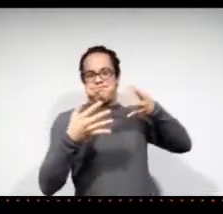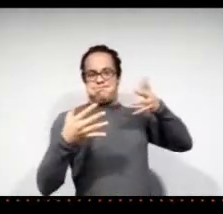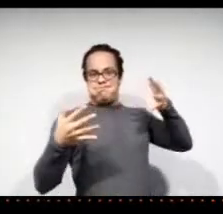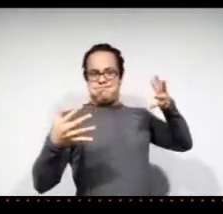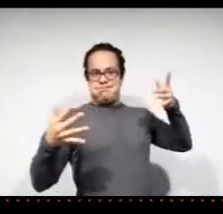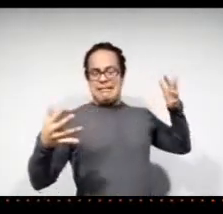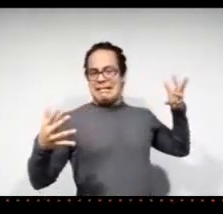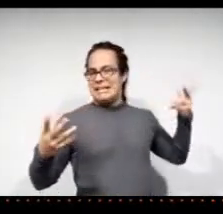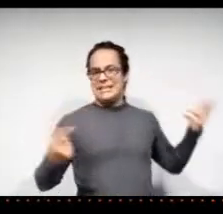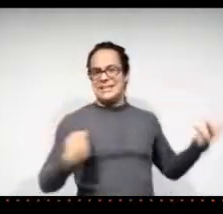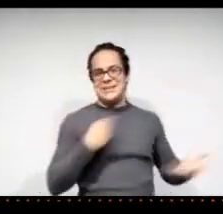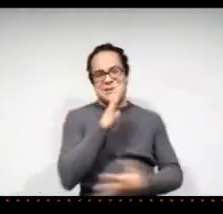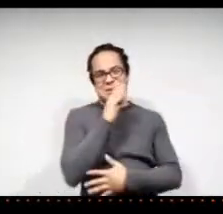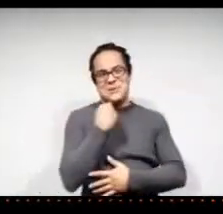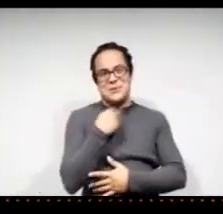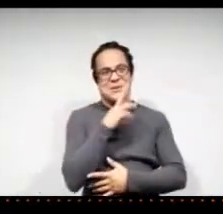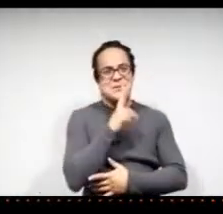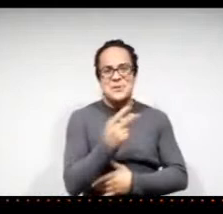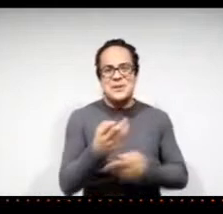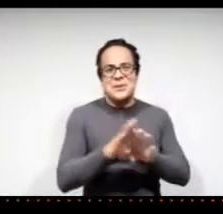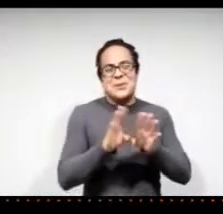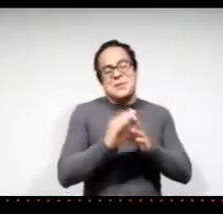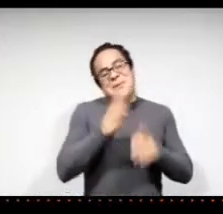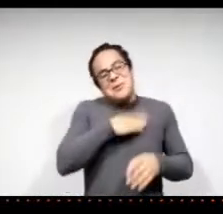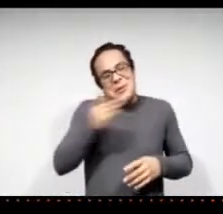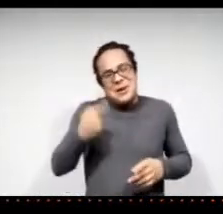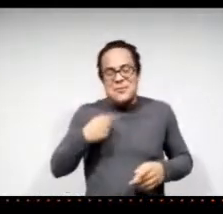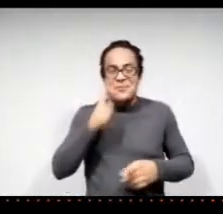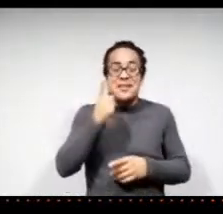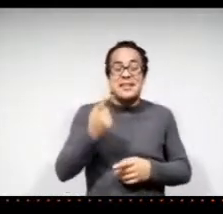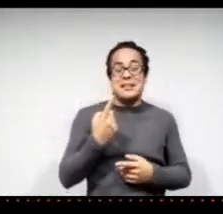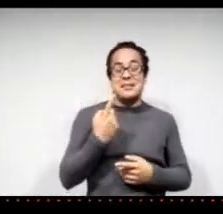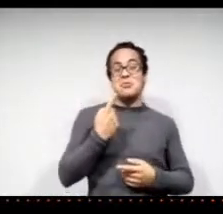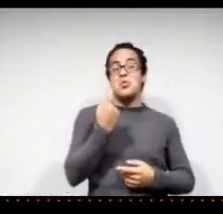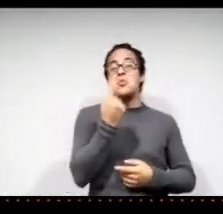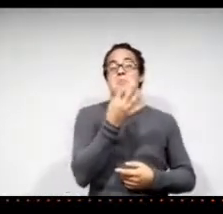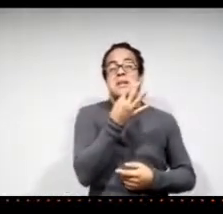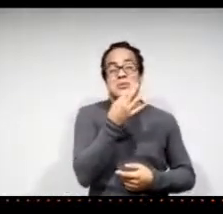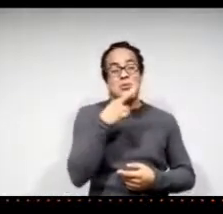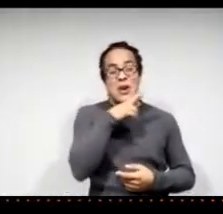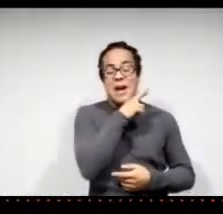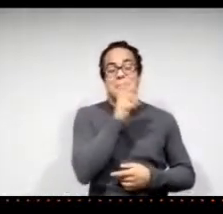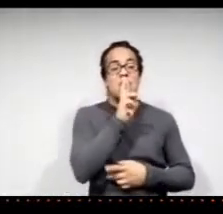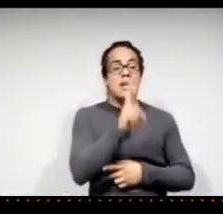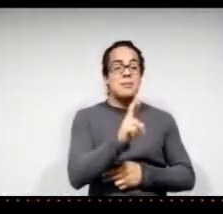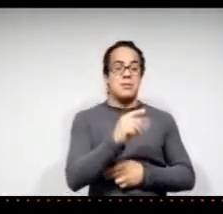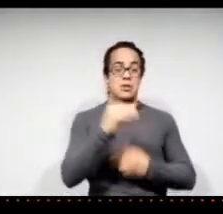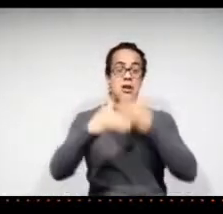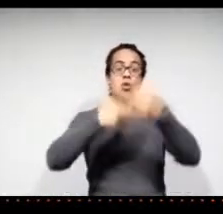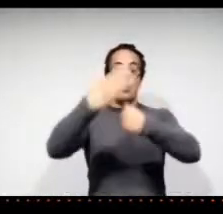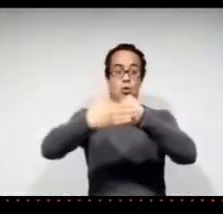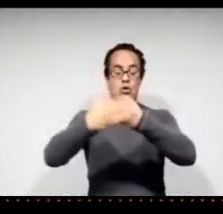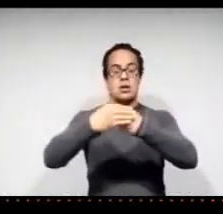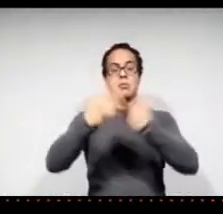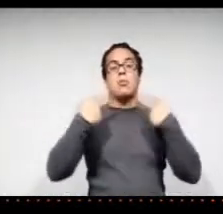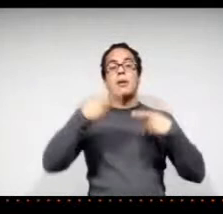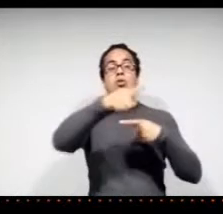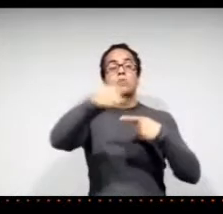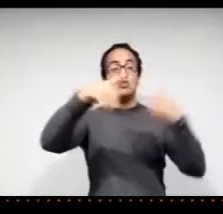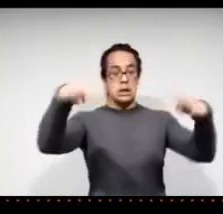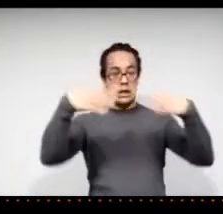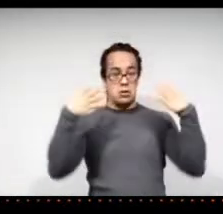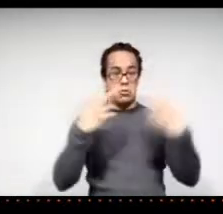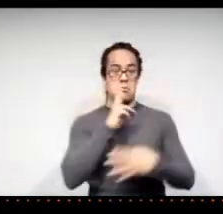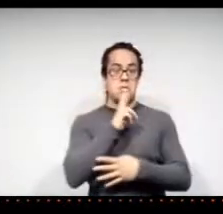seminario. ¿Quién la quiere contestar en un minutito para que pasemos a las preguntas de nuestra audiencia? Pues a mí